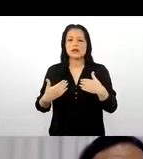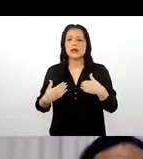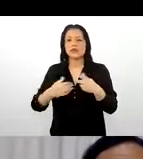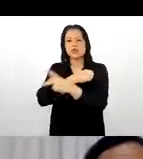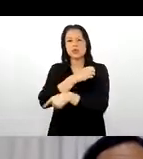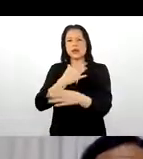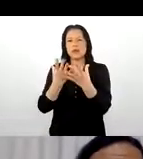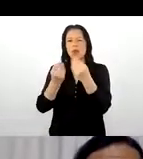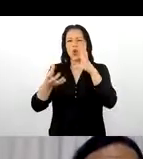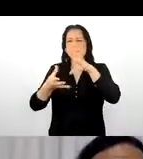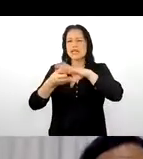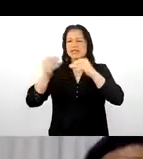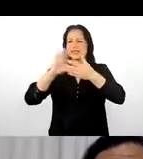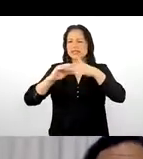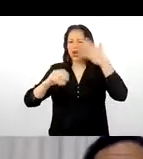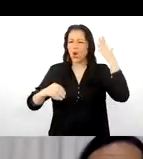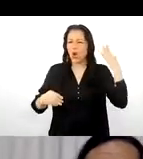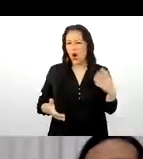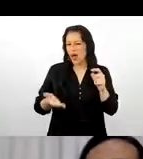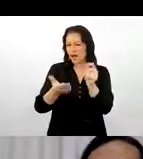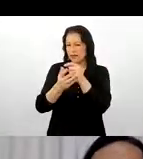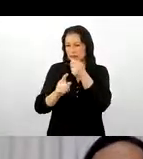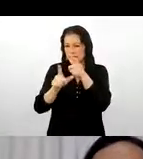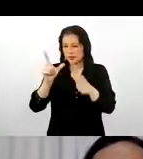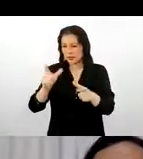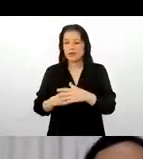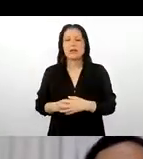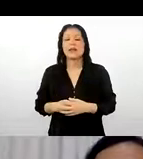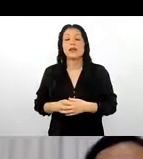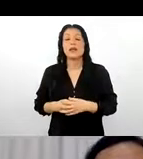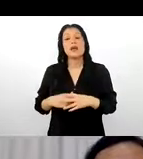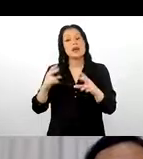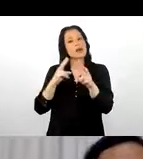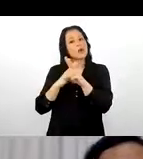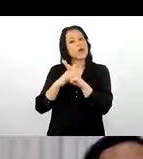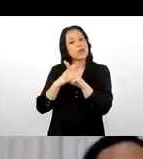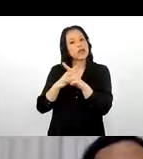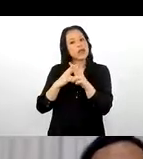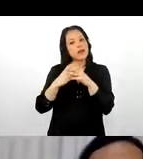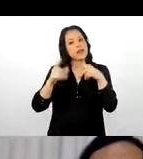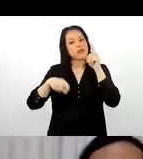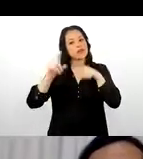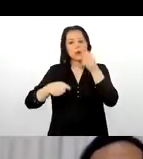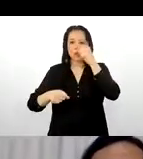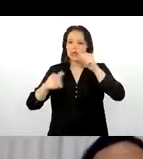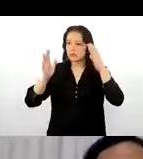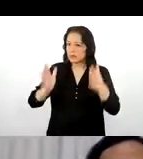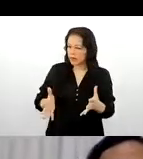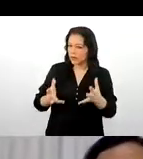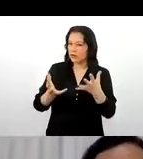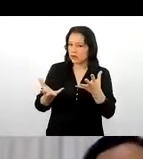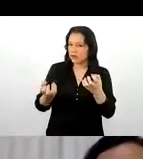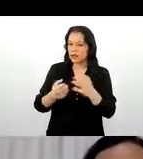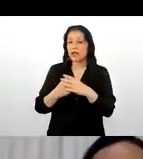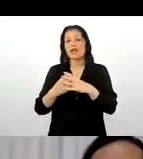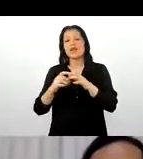historias, ¿no? Escritas por muchas personas que los conservan y que obviamente hay viajeros que buscan estos espacios para poder